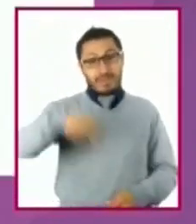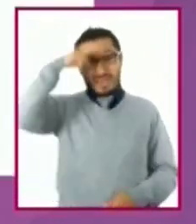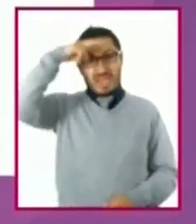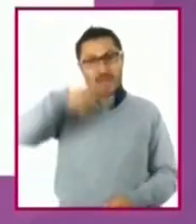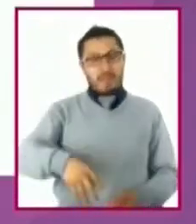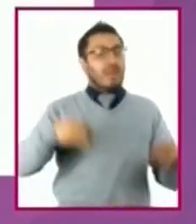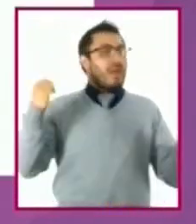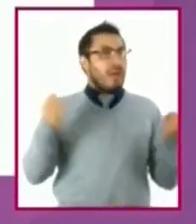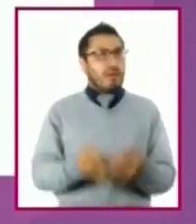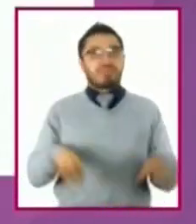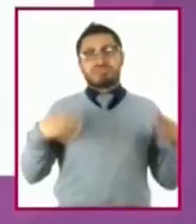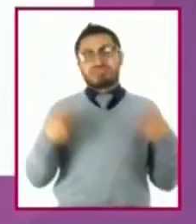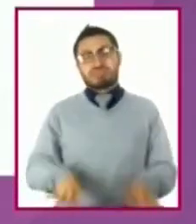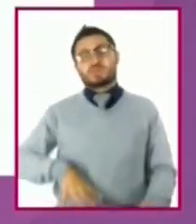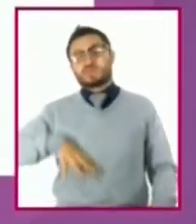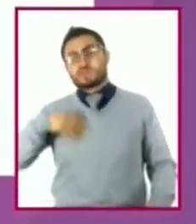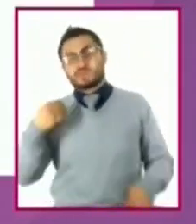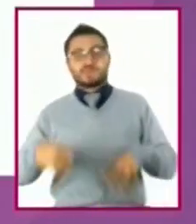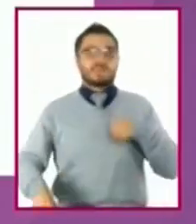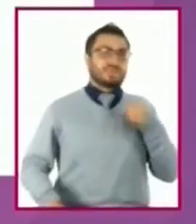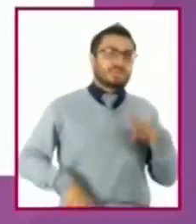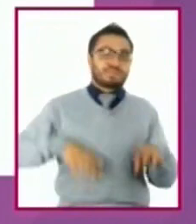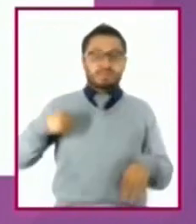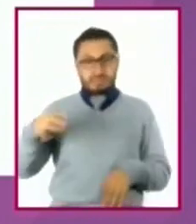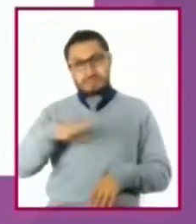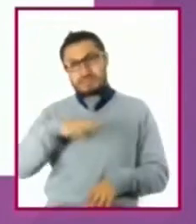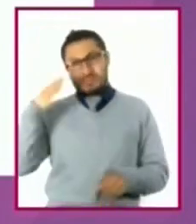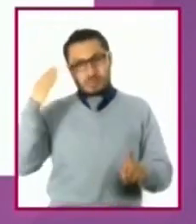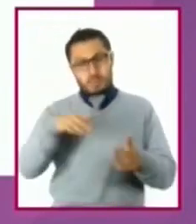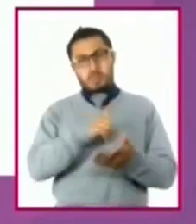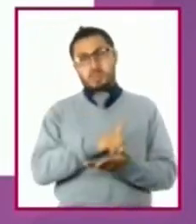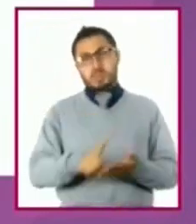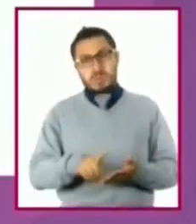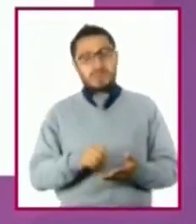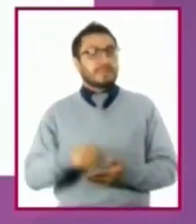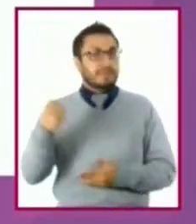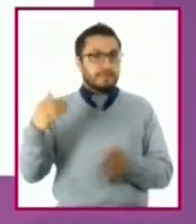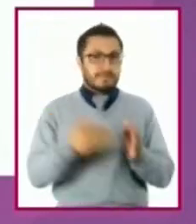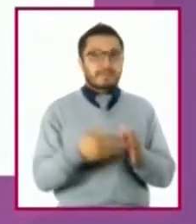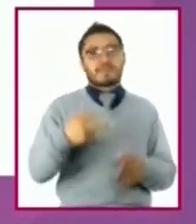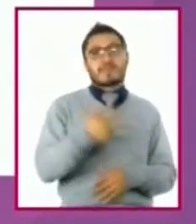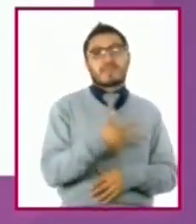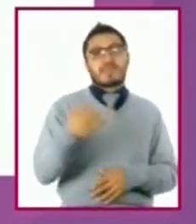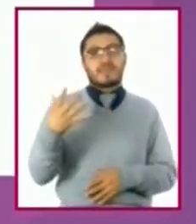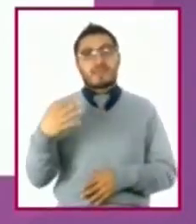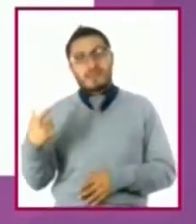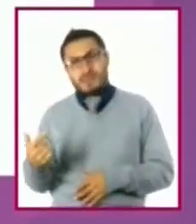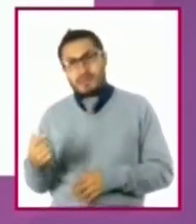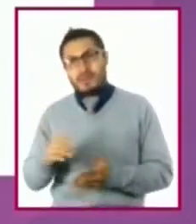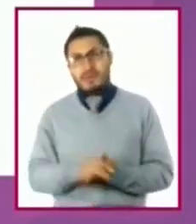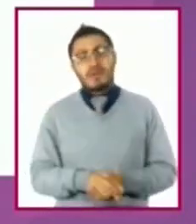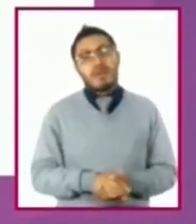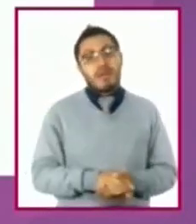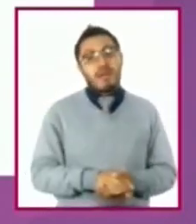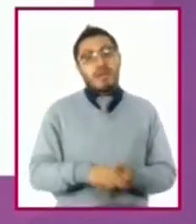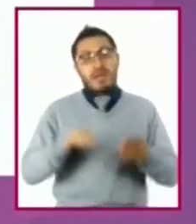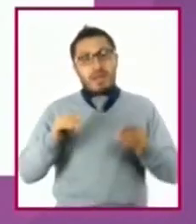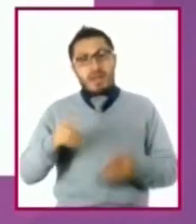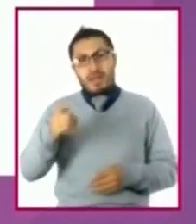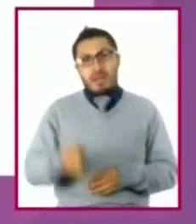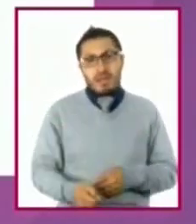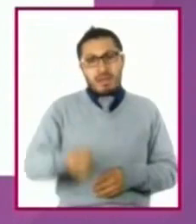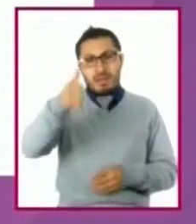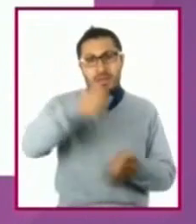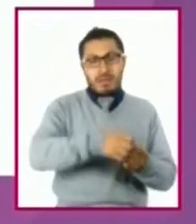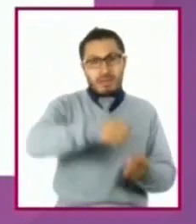dado largas batallas por sus derechos. En 1857 se expidió la primera